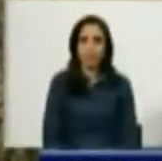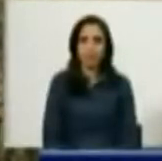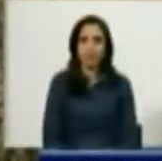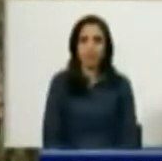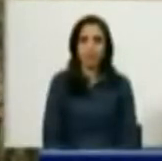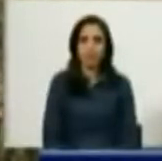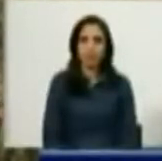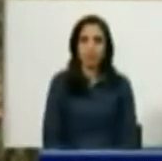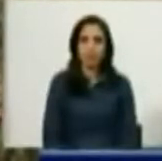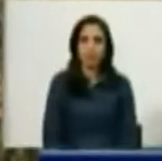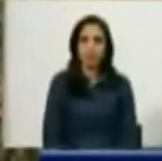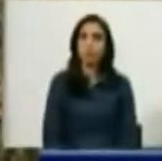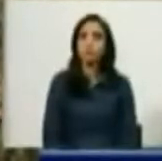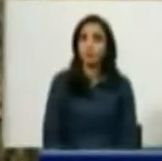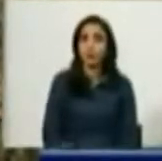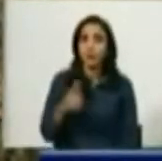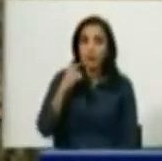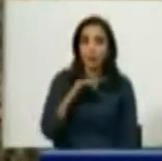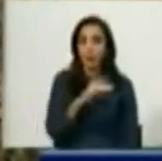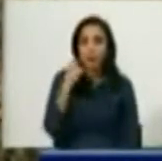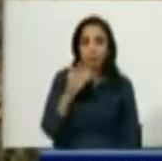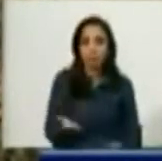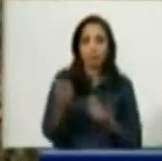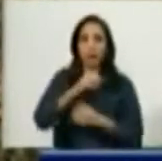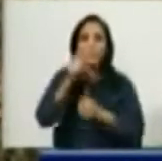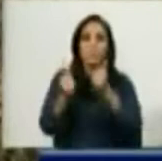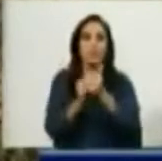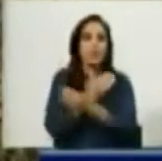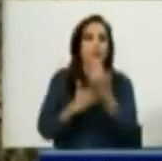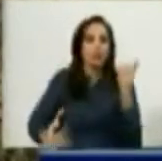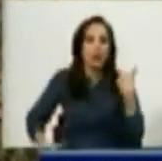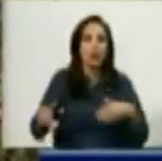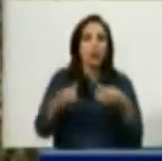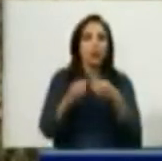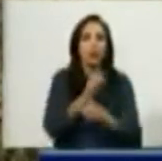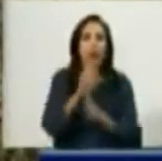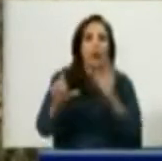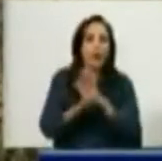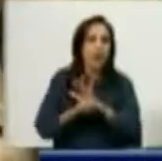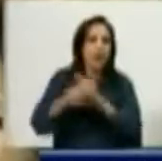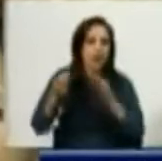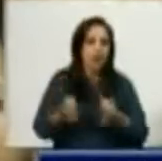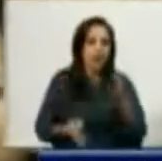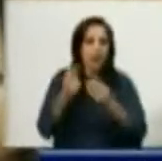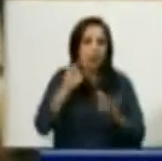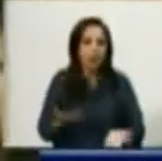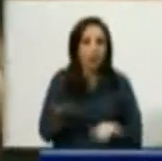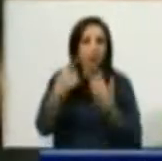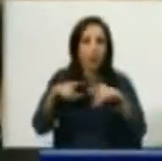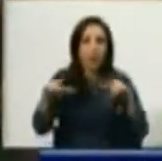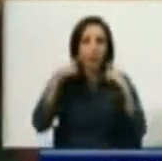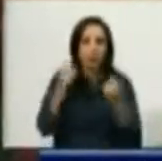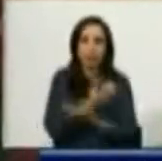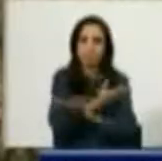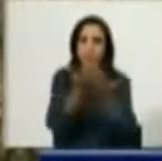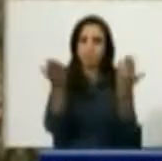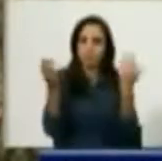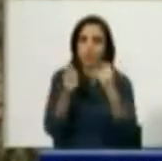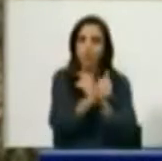aquí está Olga Luisa Figueroa vicepresidente del Consejo legislativo del estado bolivariano de Vargas Arnaldo moscoso